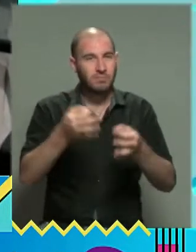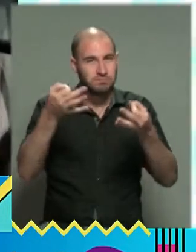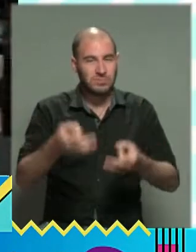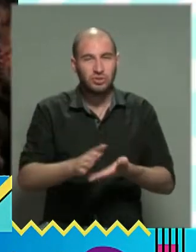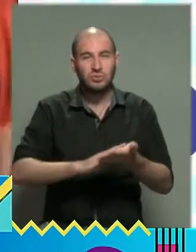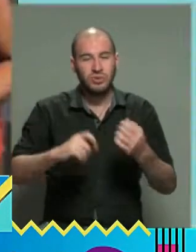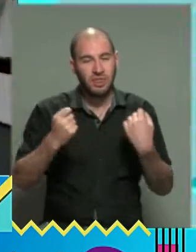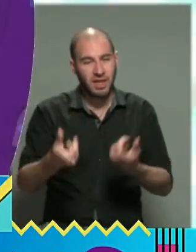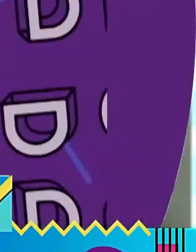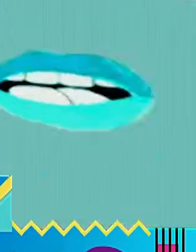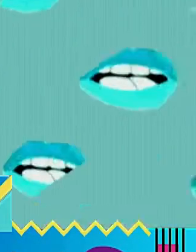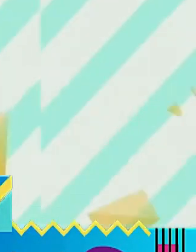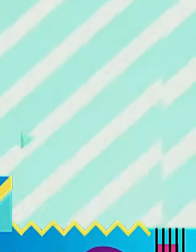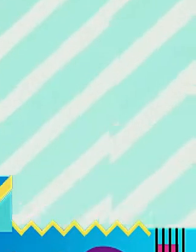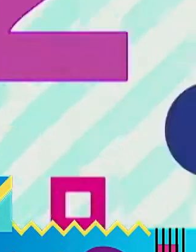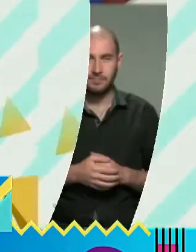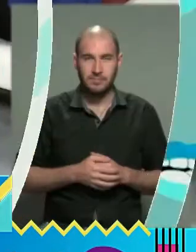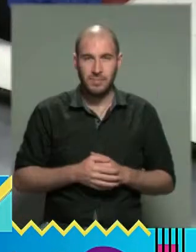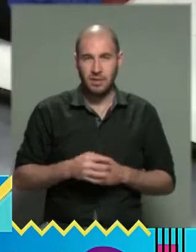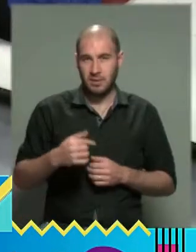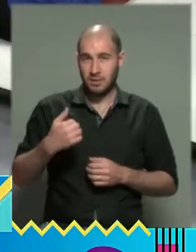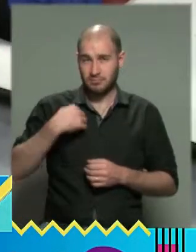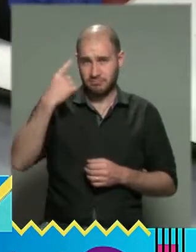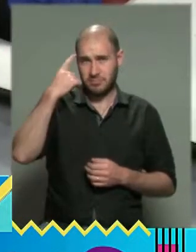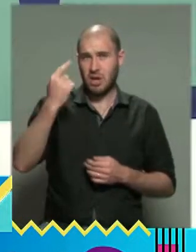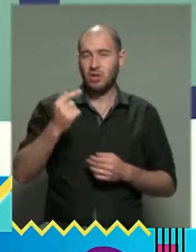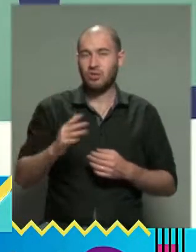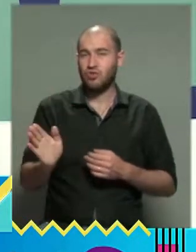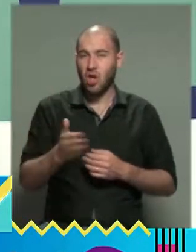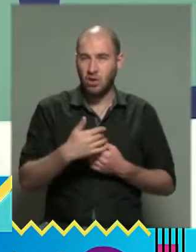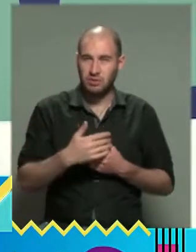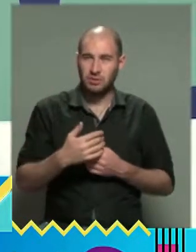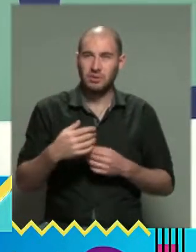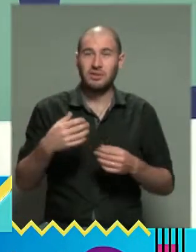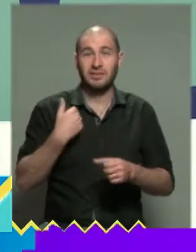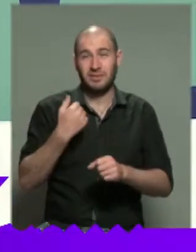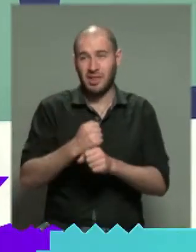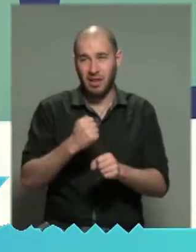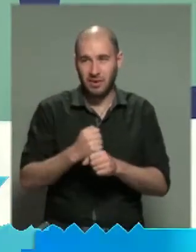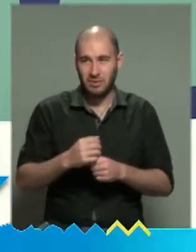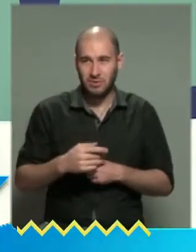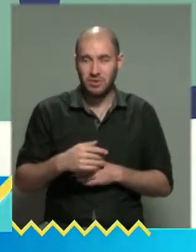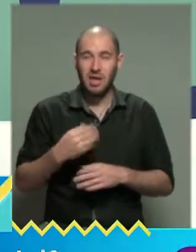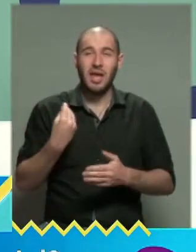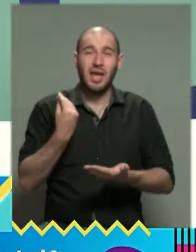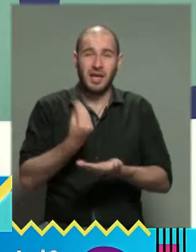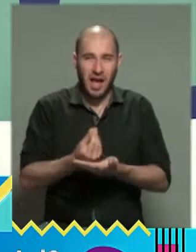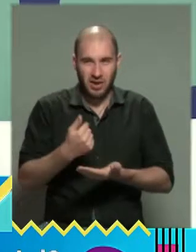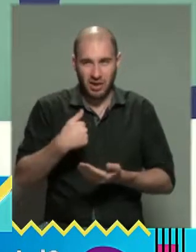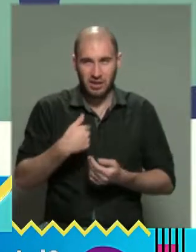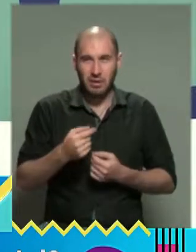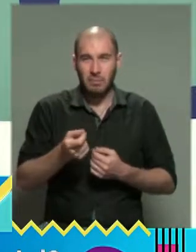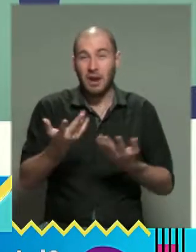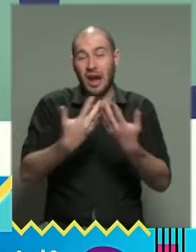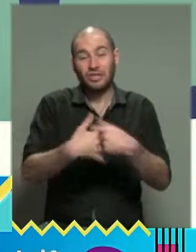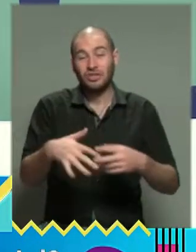una solución, ¿no? Yo creo que todos, aparte de nuestra tarea, o nuestra función que cumplimos, si no te